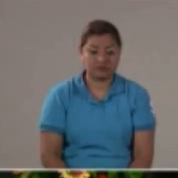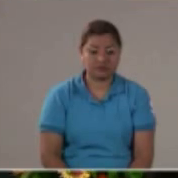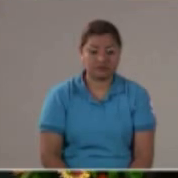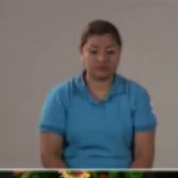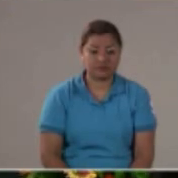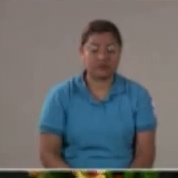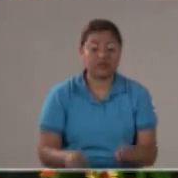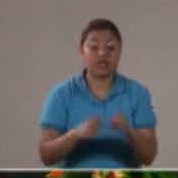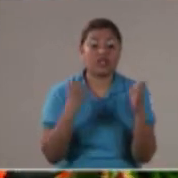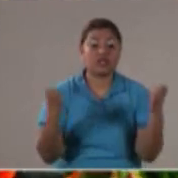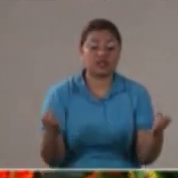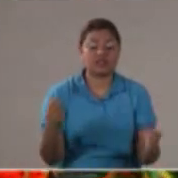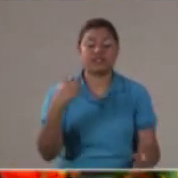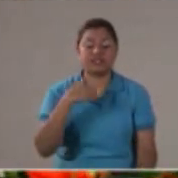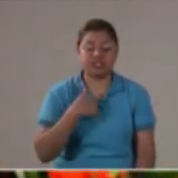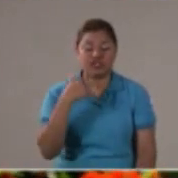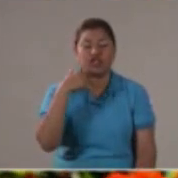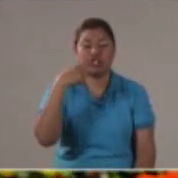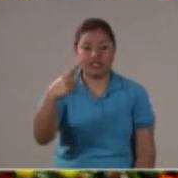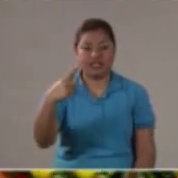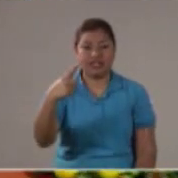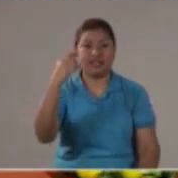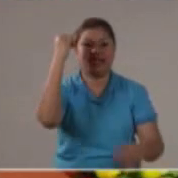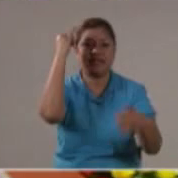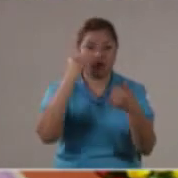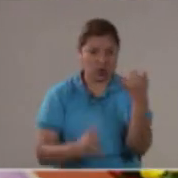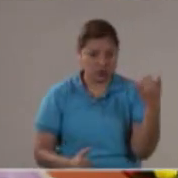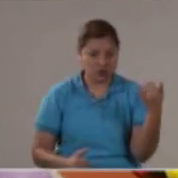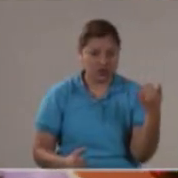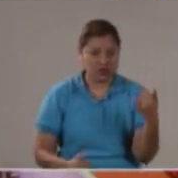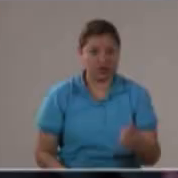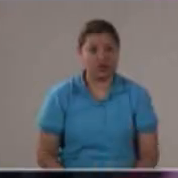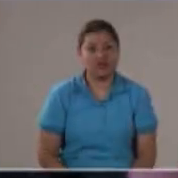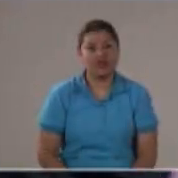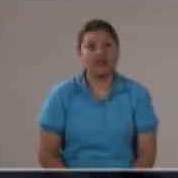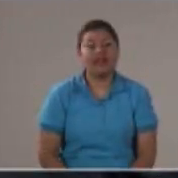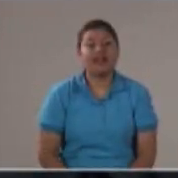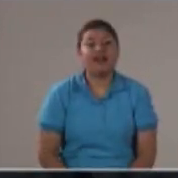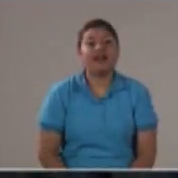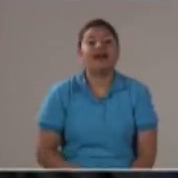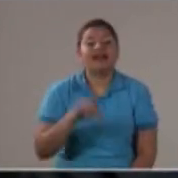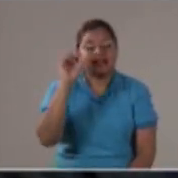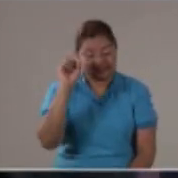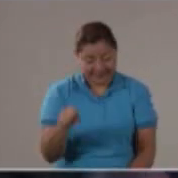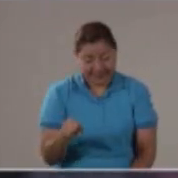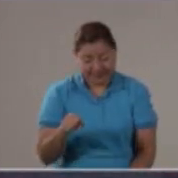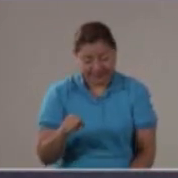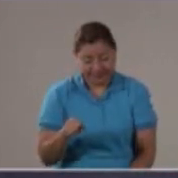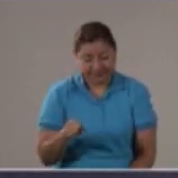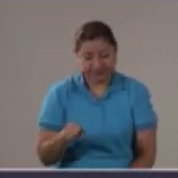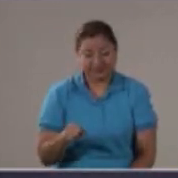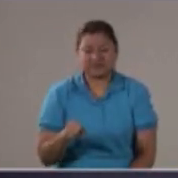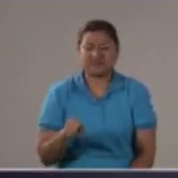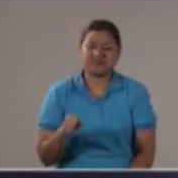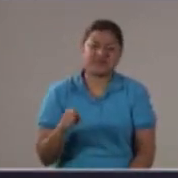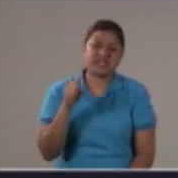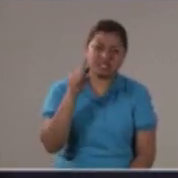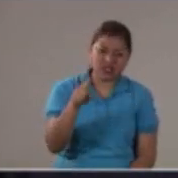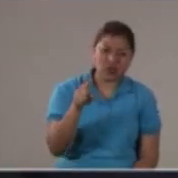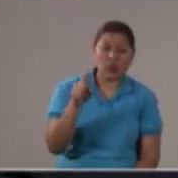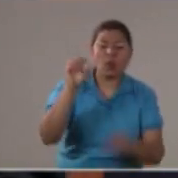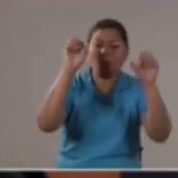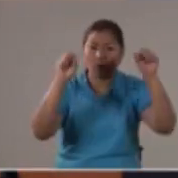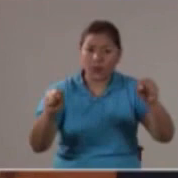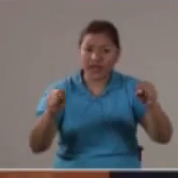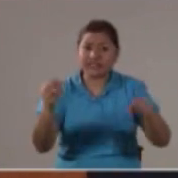Entonces yo llegué a una conclusión. Yo llegué a la siguiente conclusión. Sí, efectivamente, en la medida de lo que puedas, come sano.